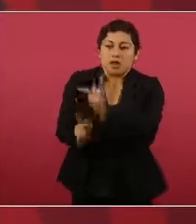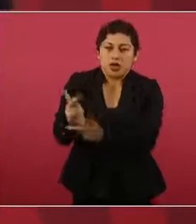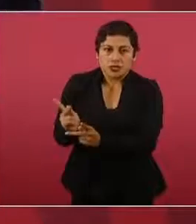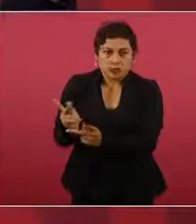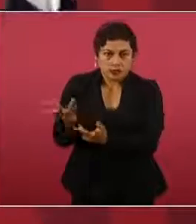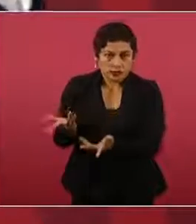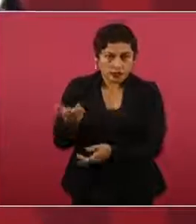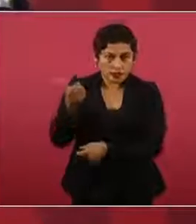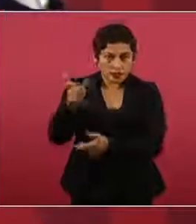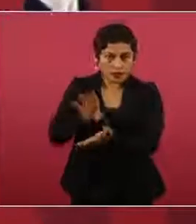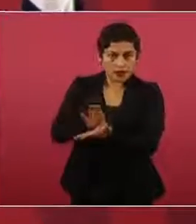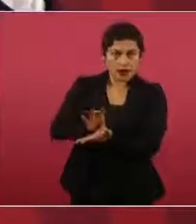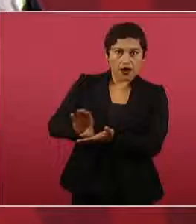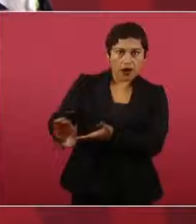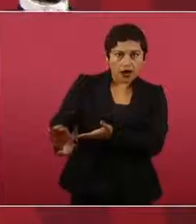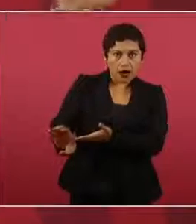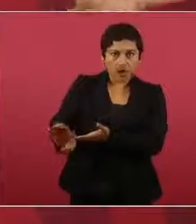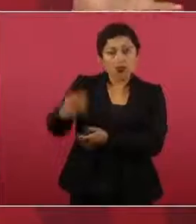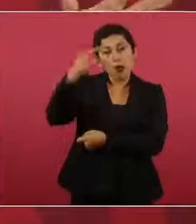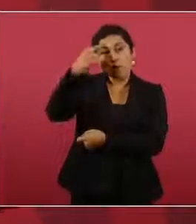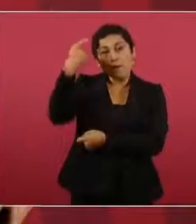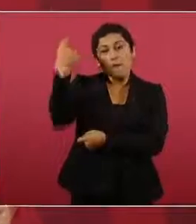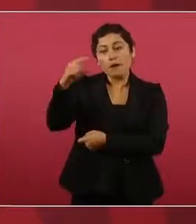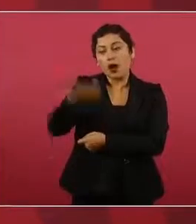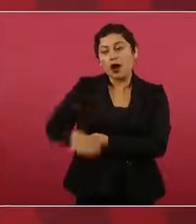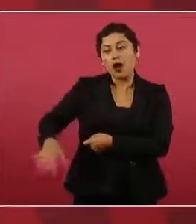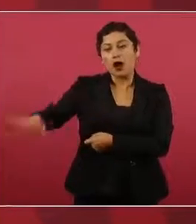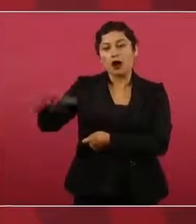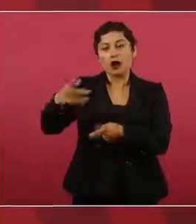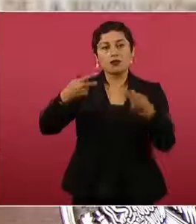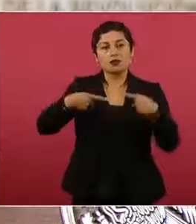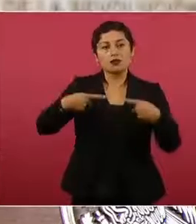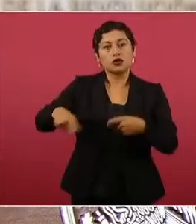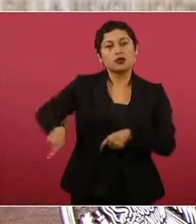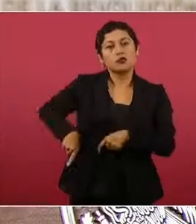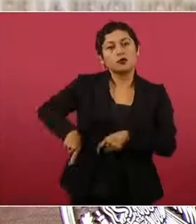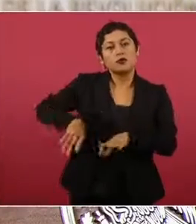para la burocracia dorada,